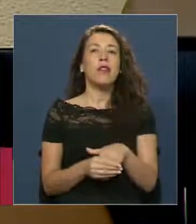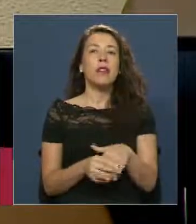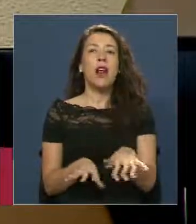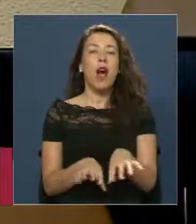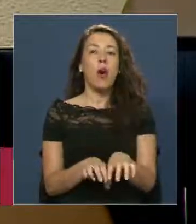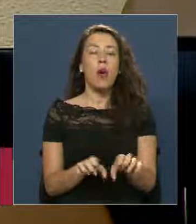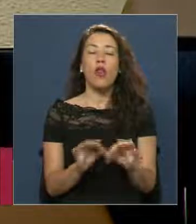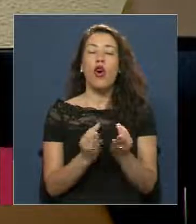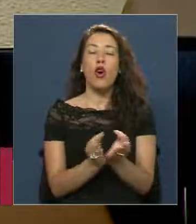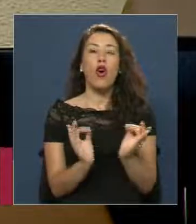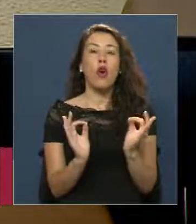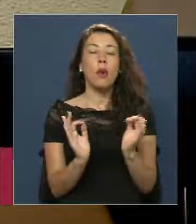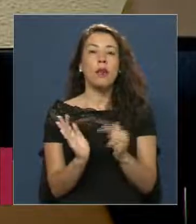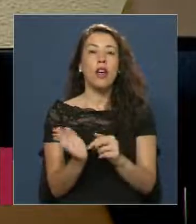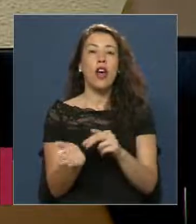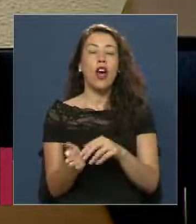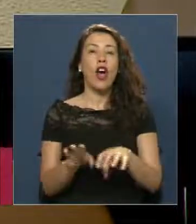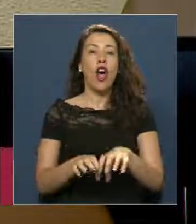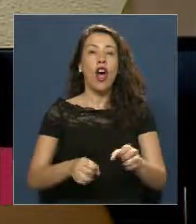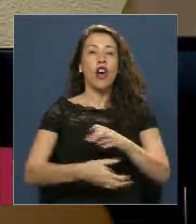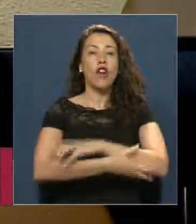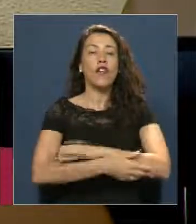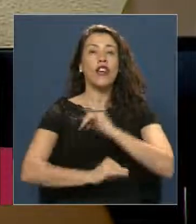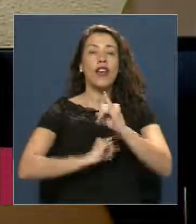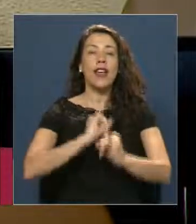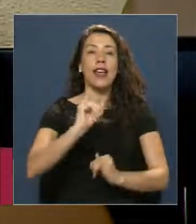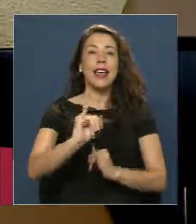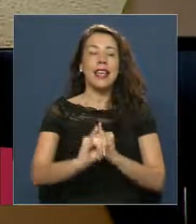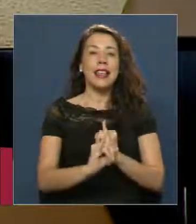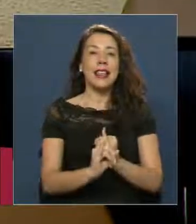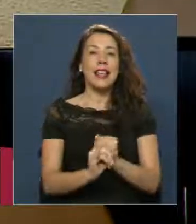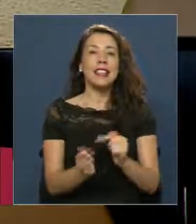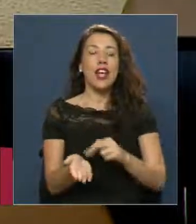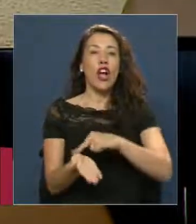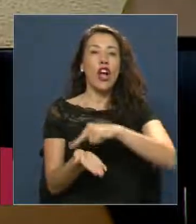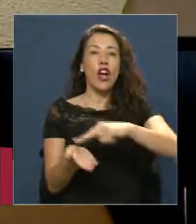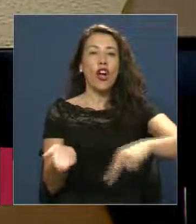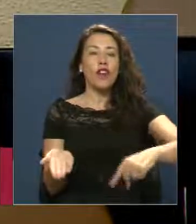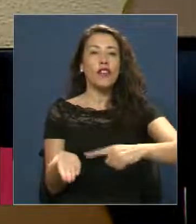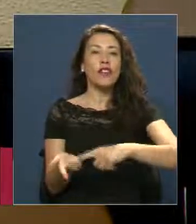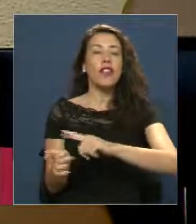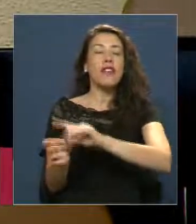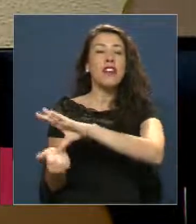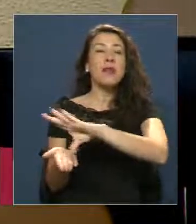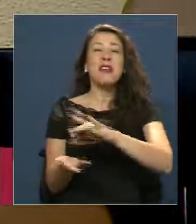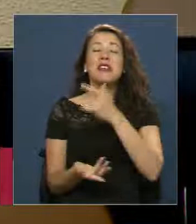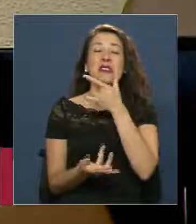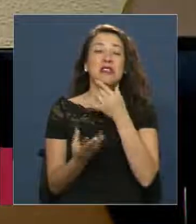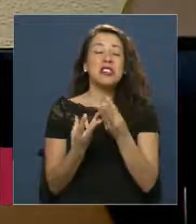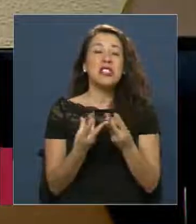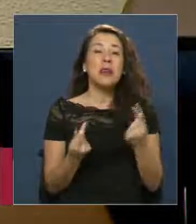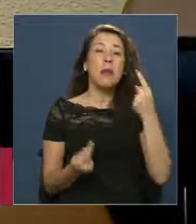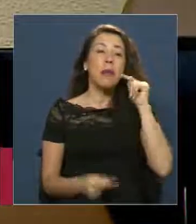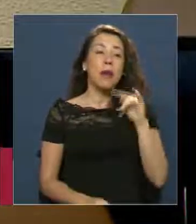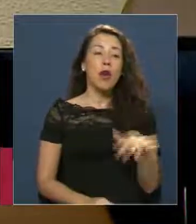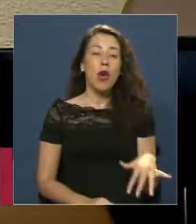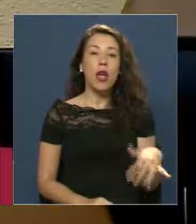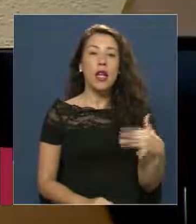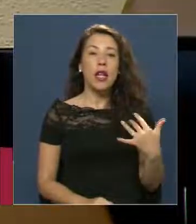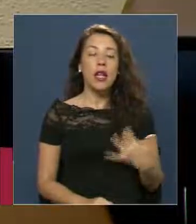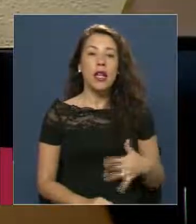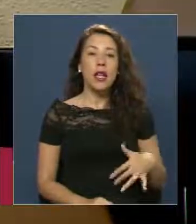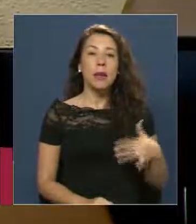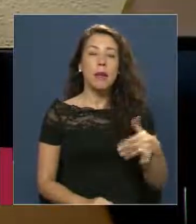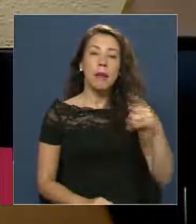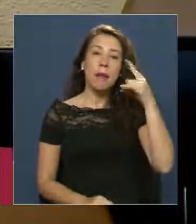unánime este convenio internacional. Y es un convenio, es una convención multilateral muy simple, pero también muy importante